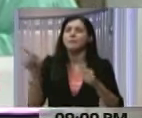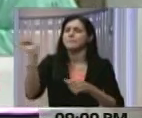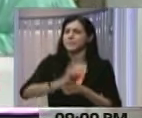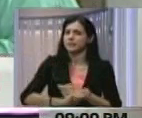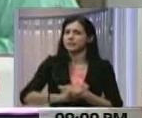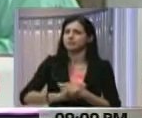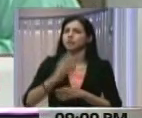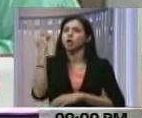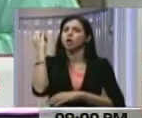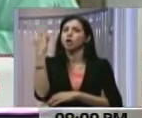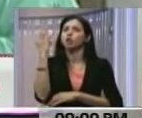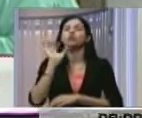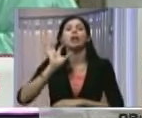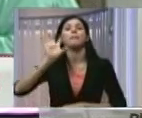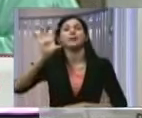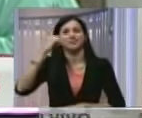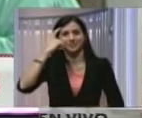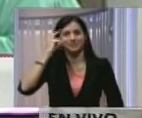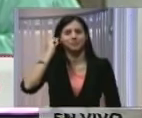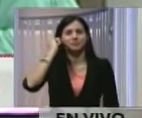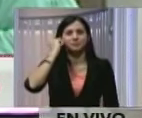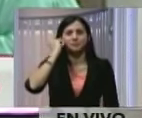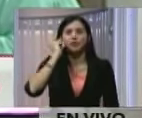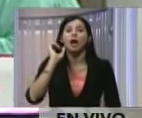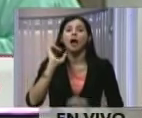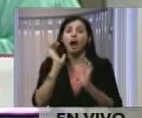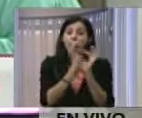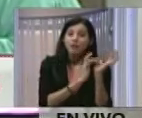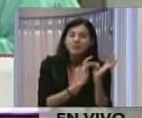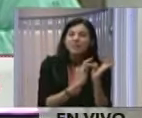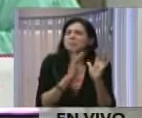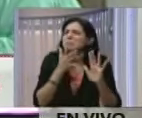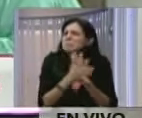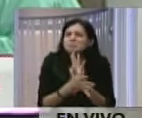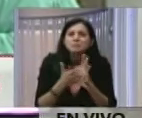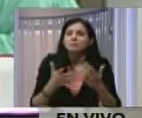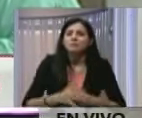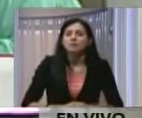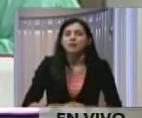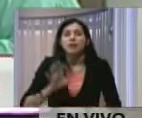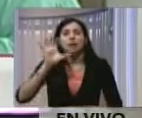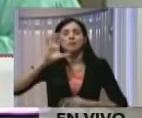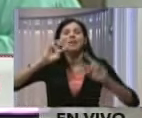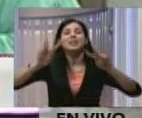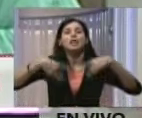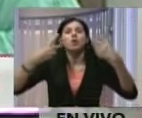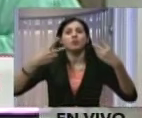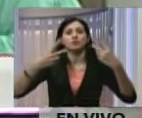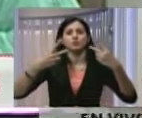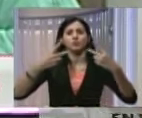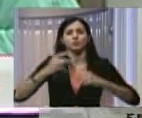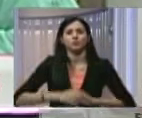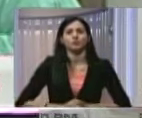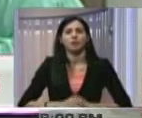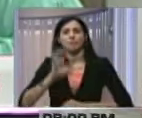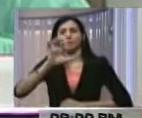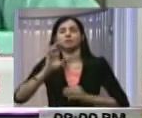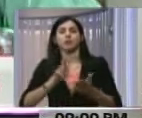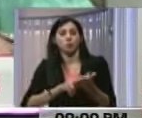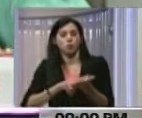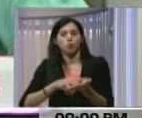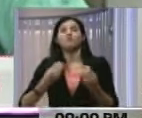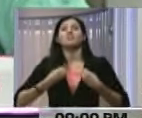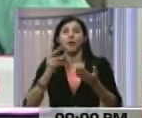del Congreso de la Patria, abril arranca como el gran mes de la patria renovada, de la patria